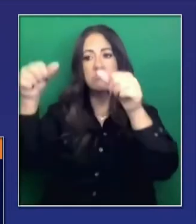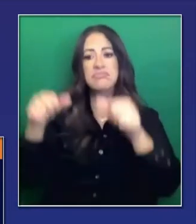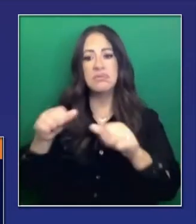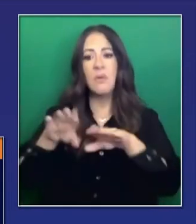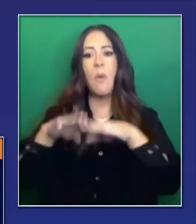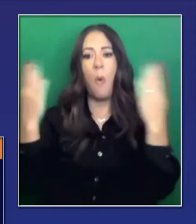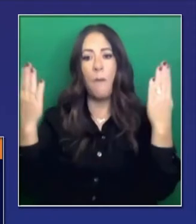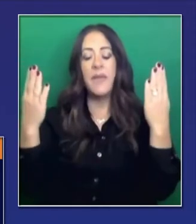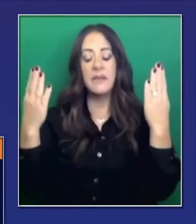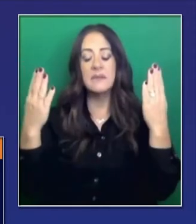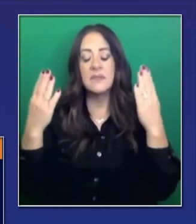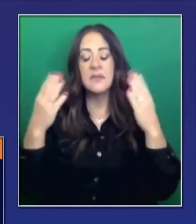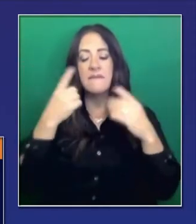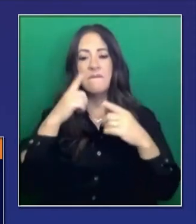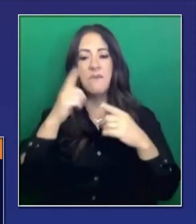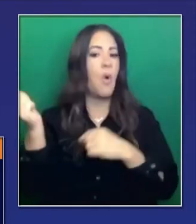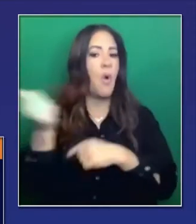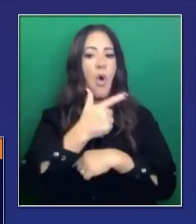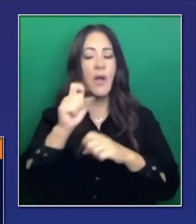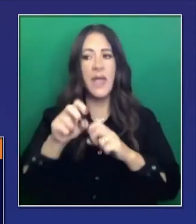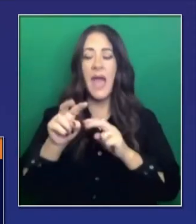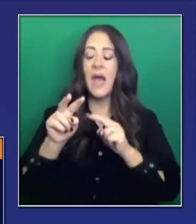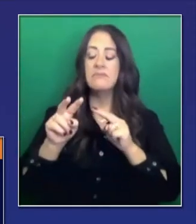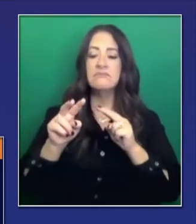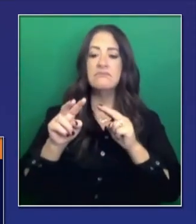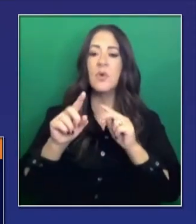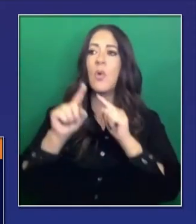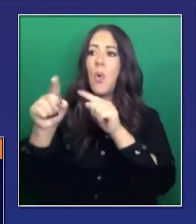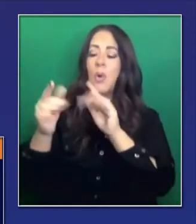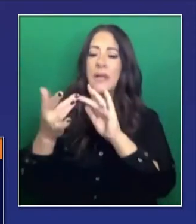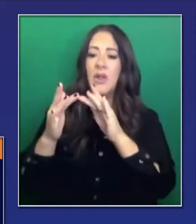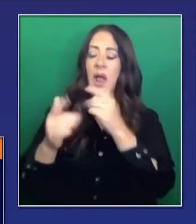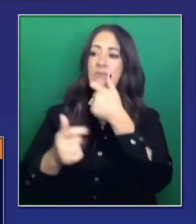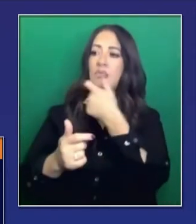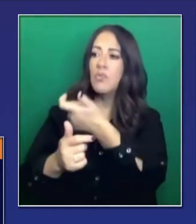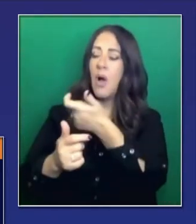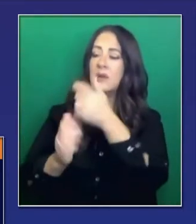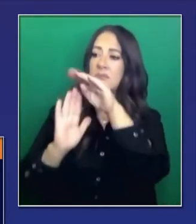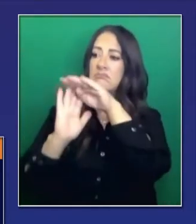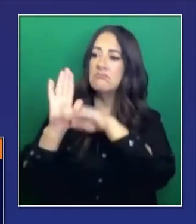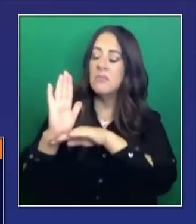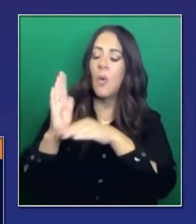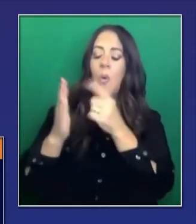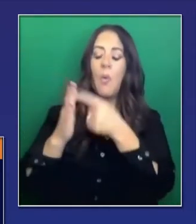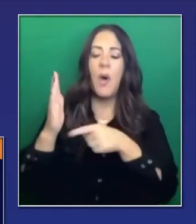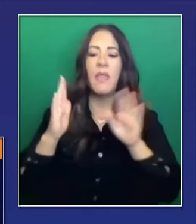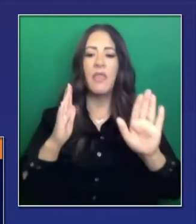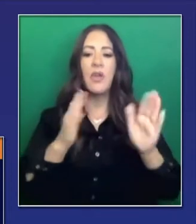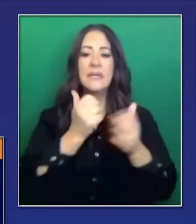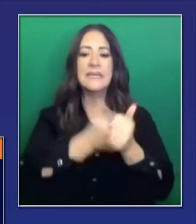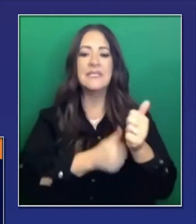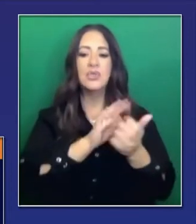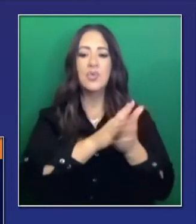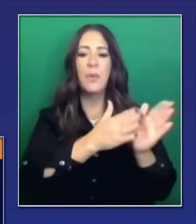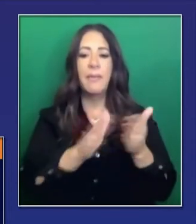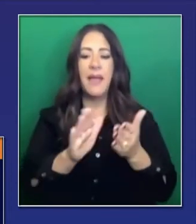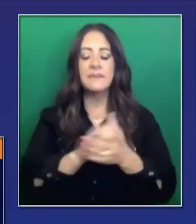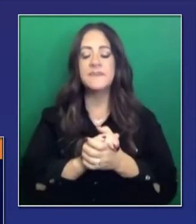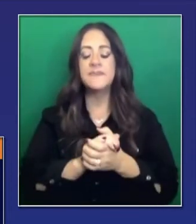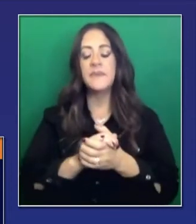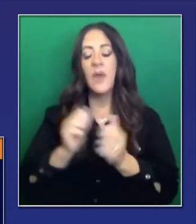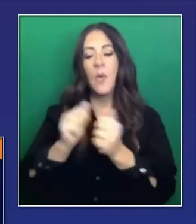anuncios para reaperturas, los planes de seguridad para la reapertura, para planes, esto es crítico, niveles de financiamiento